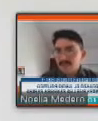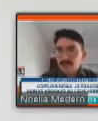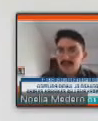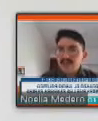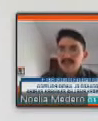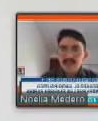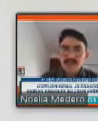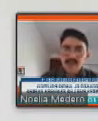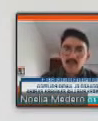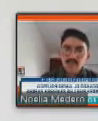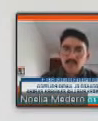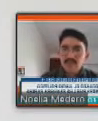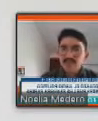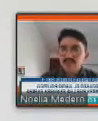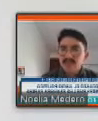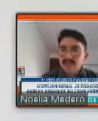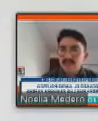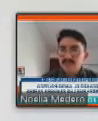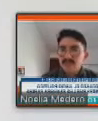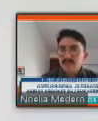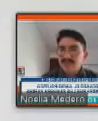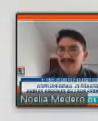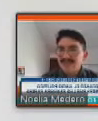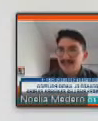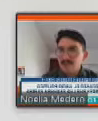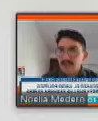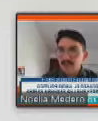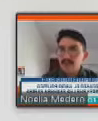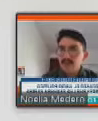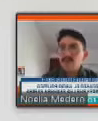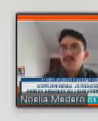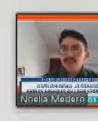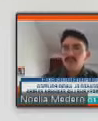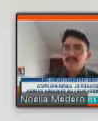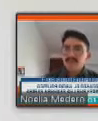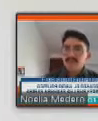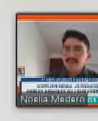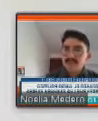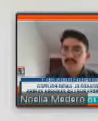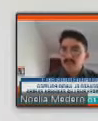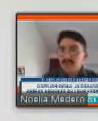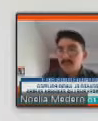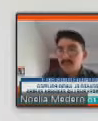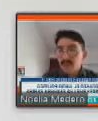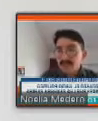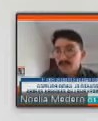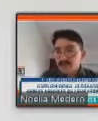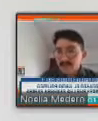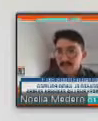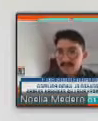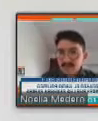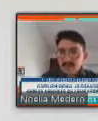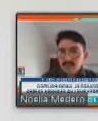empresario relativamente corrupto. Por eso que esta causa no le genera tanto daño como en su momento sí le generó, por ejemplo, a